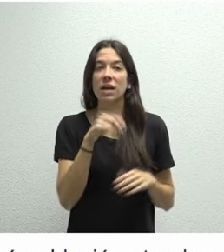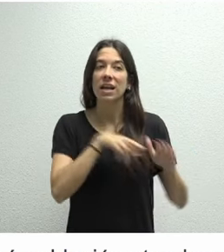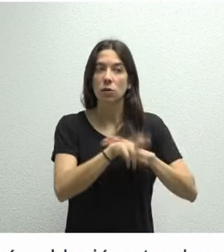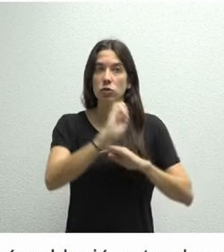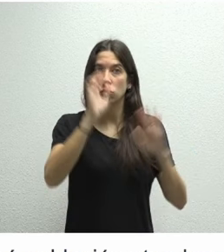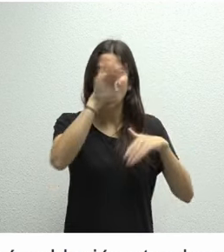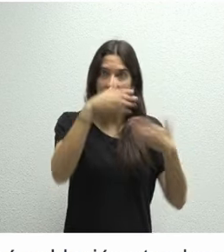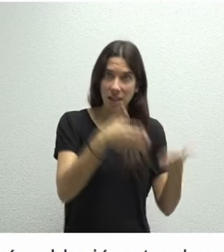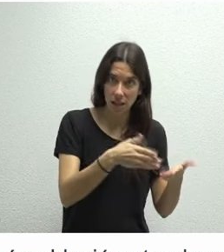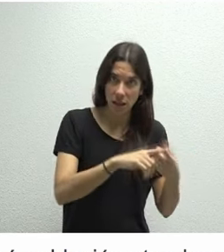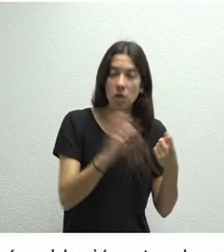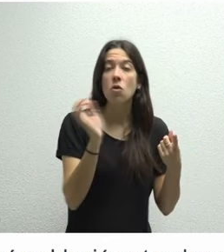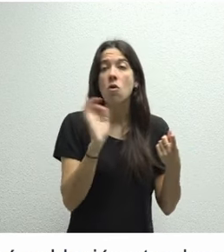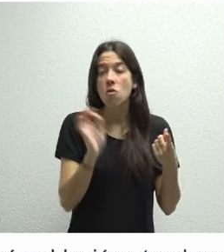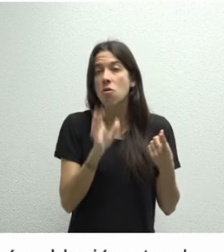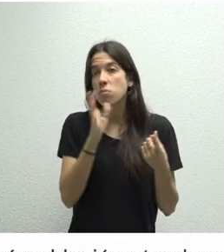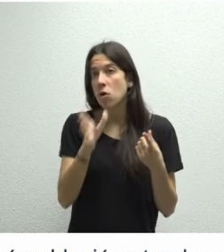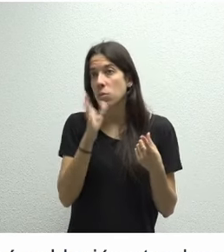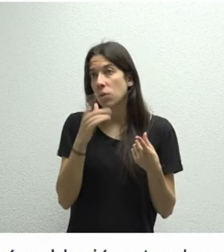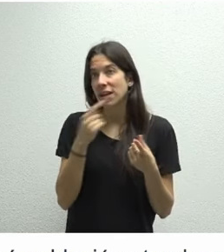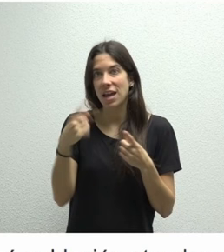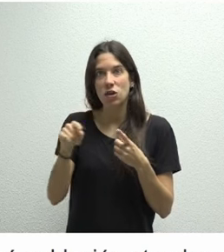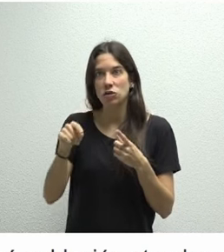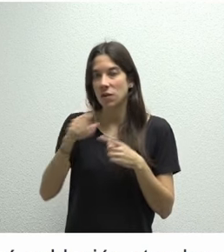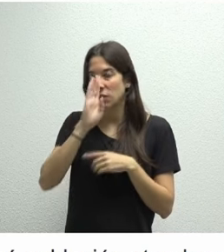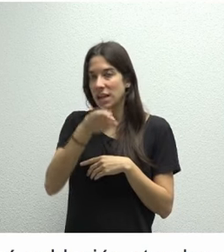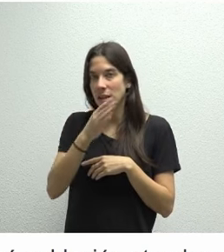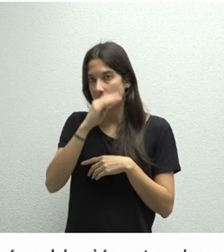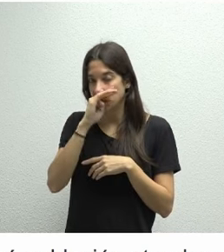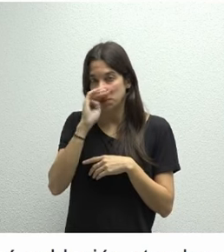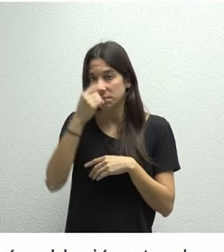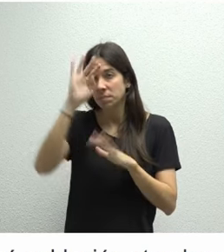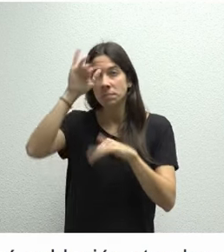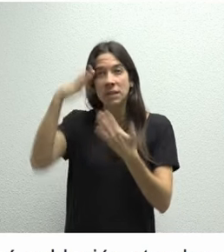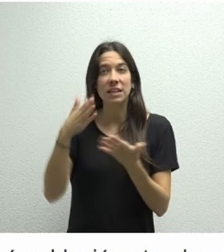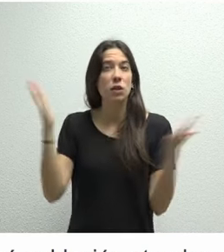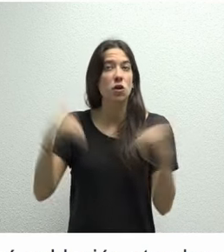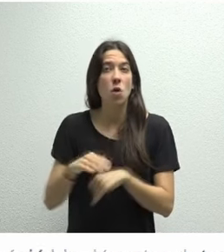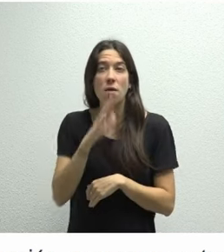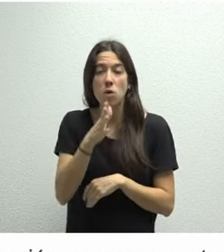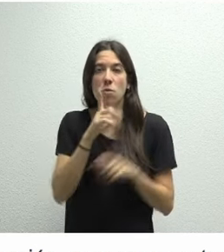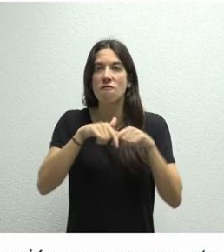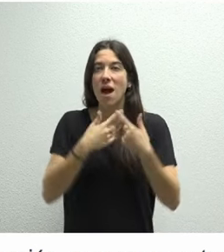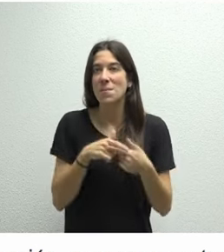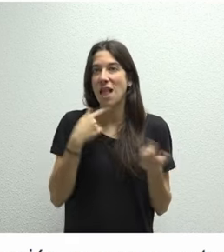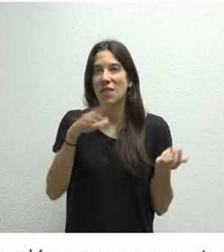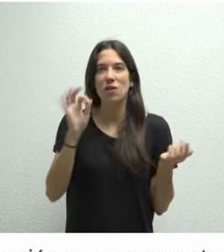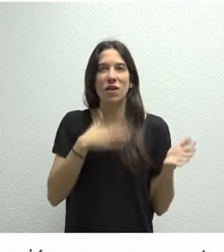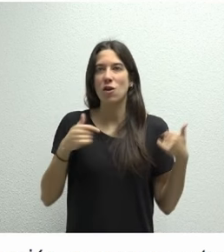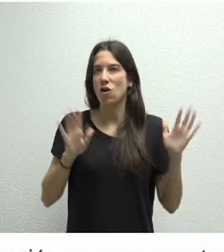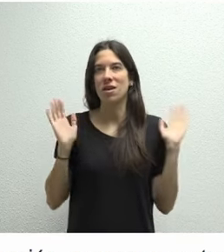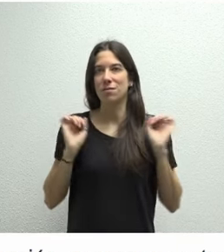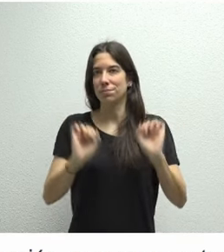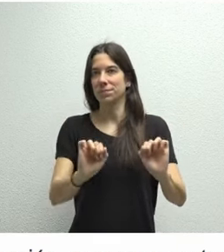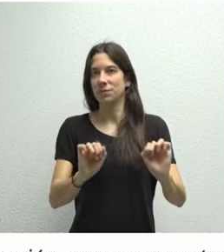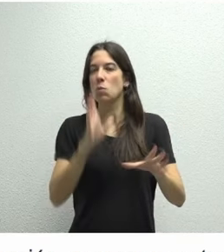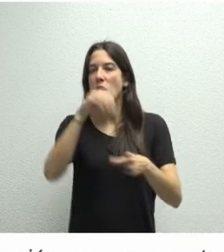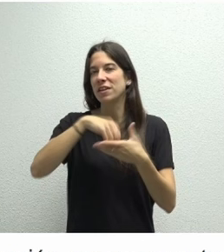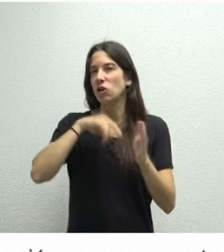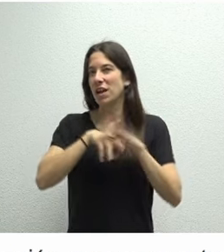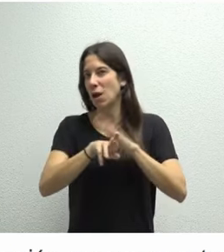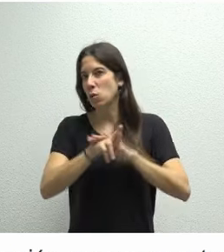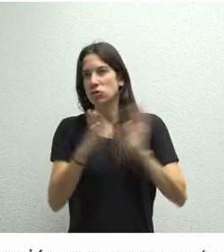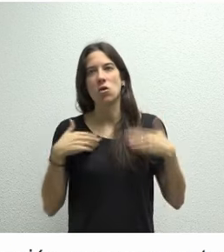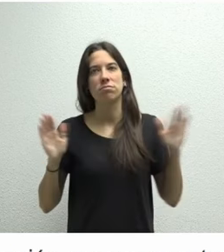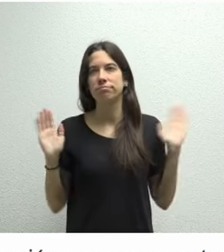eh o bien que directamente no están atendidos en ningún recurso Pues porque la familia ha decidido que no quieren eh formar parte de ningún recurso